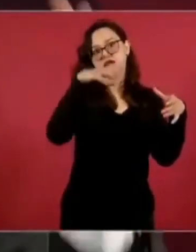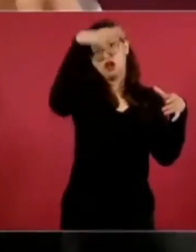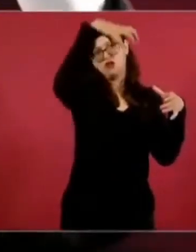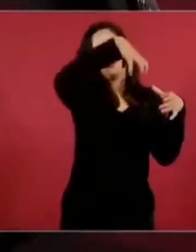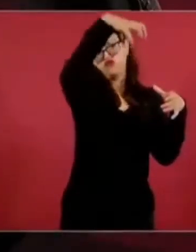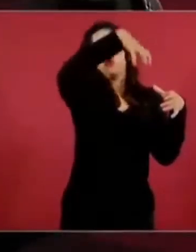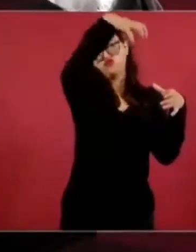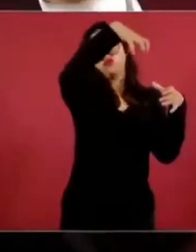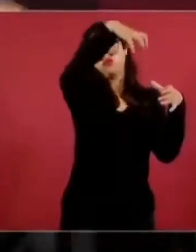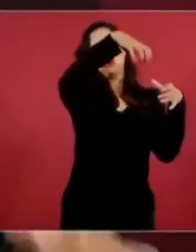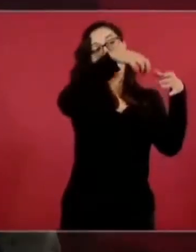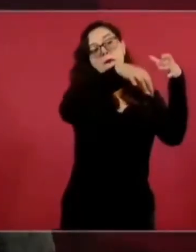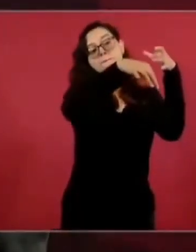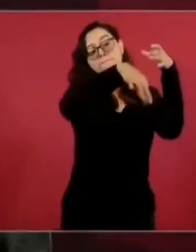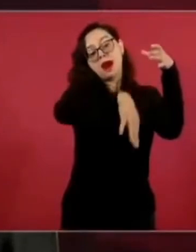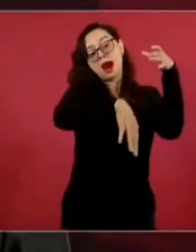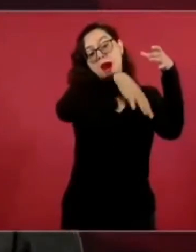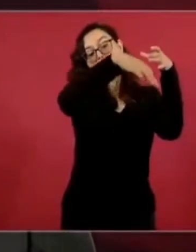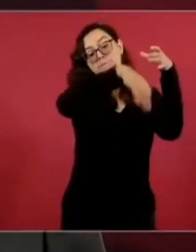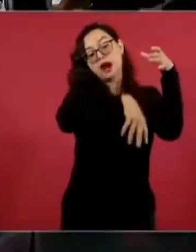como si la riqueza fuese